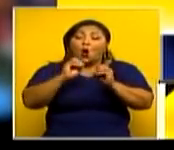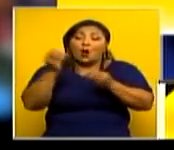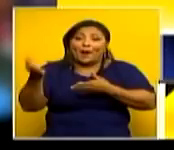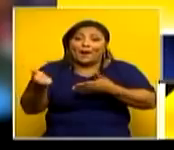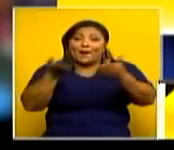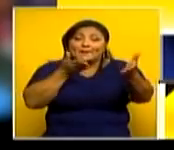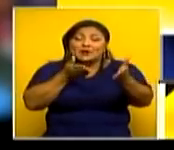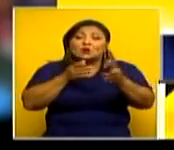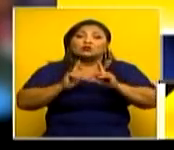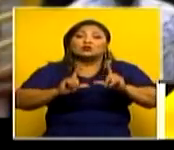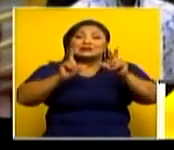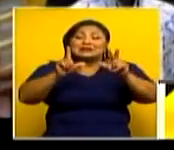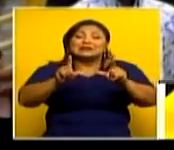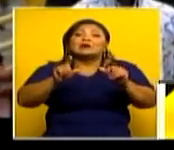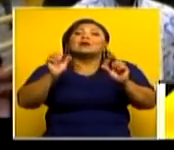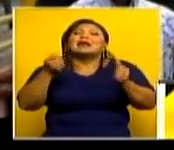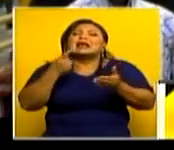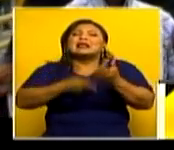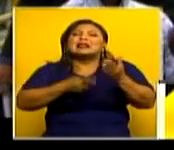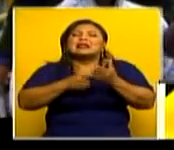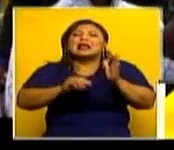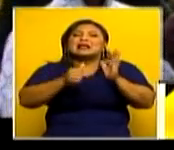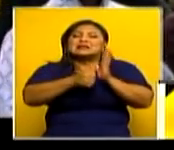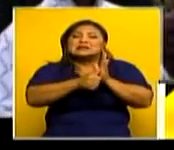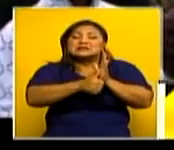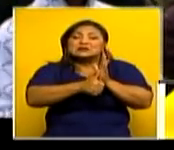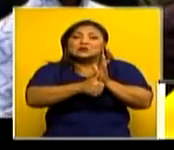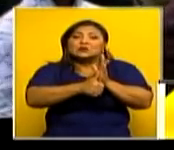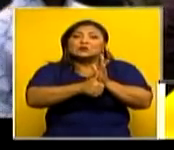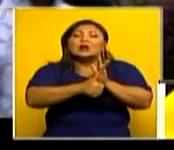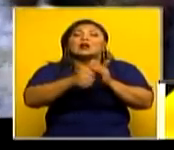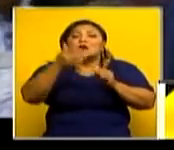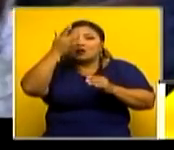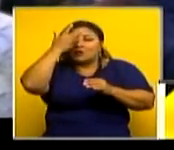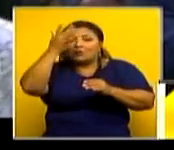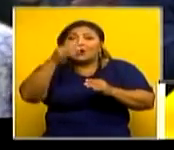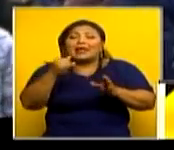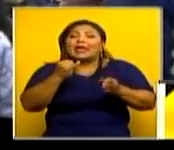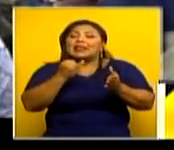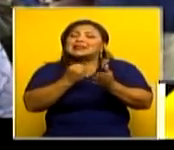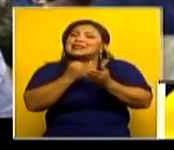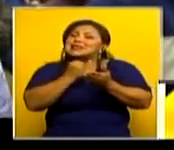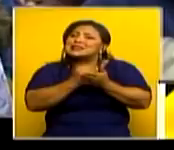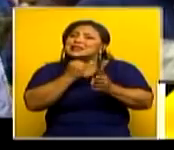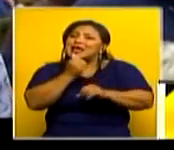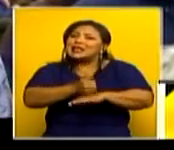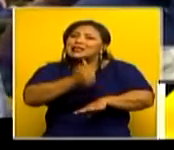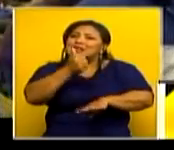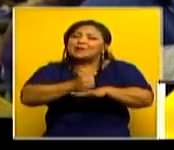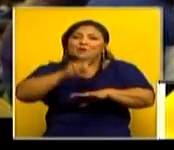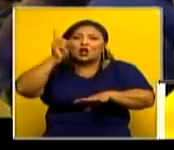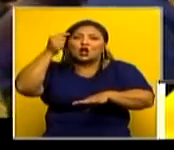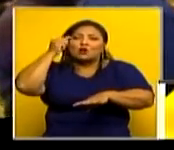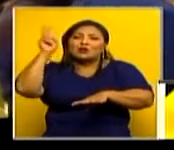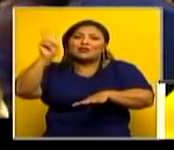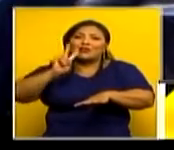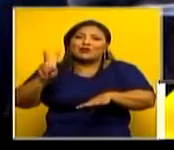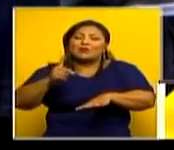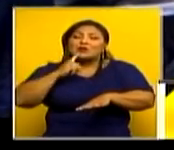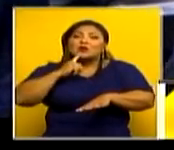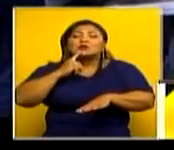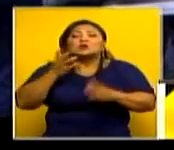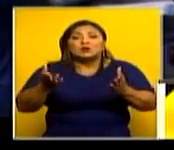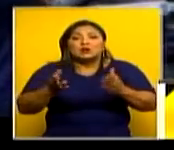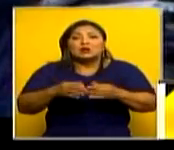de un certificado de validez de la cédula de identidad emitido por las entidades autorizadas por el gobierno de Venezuela,